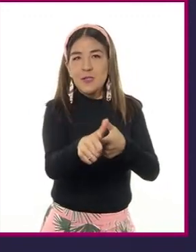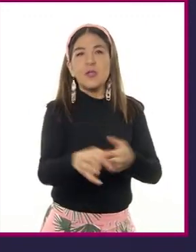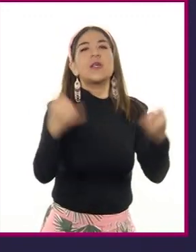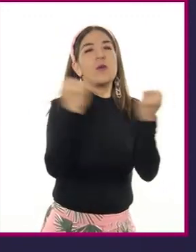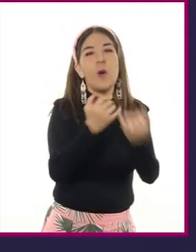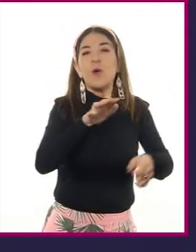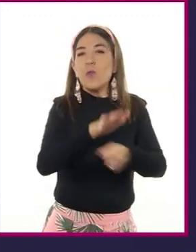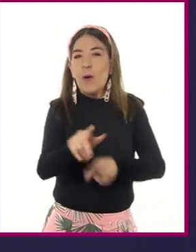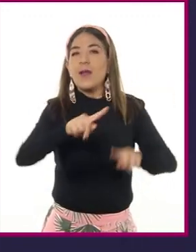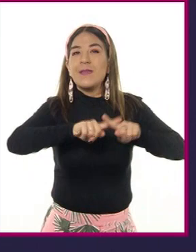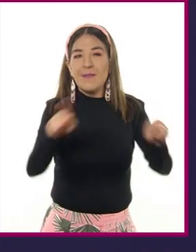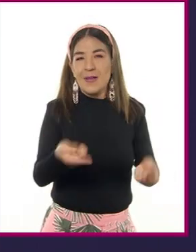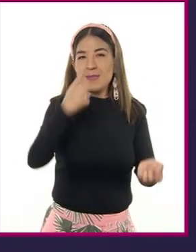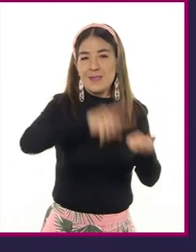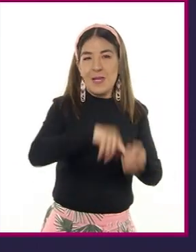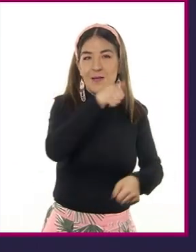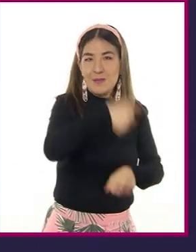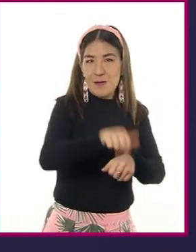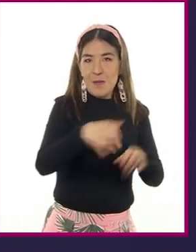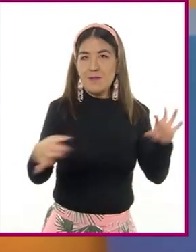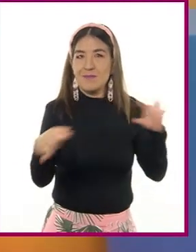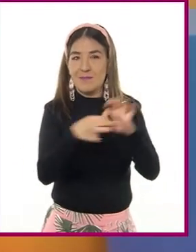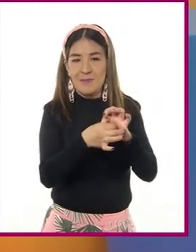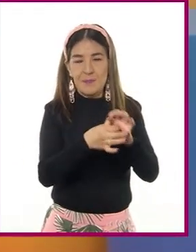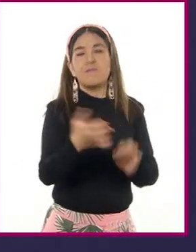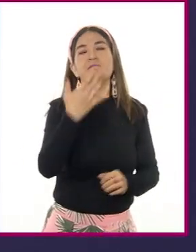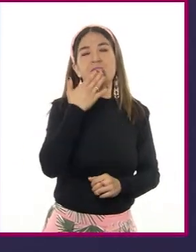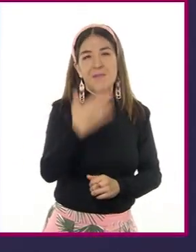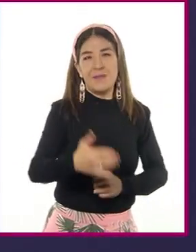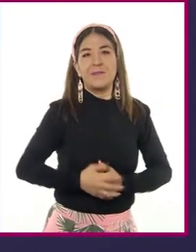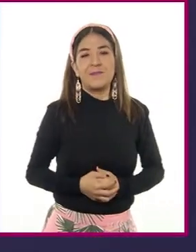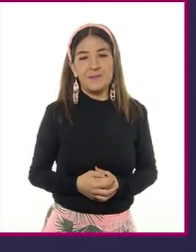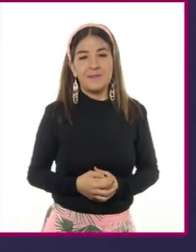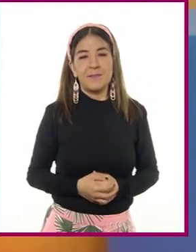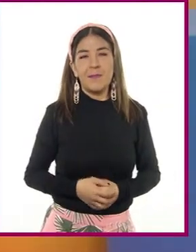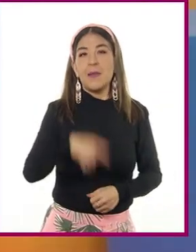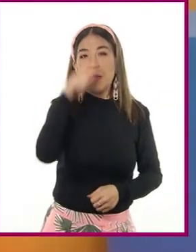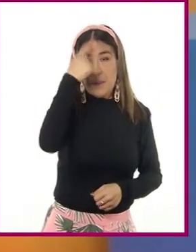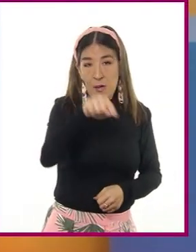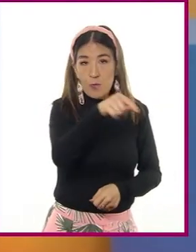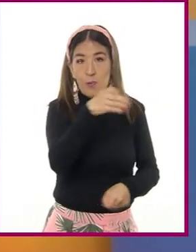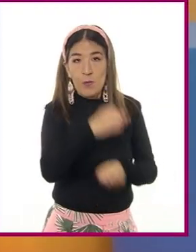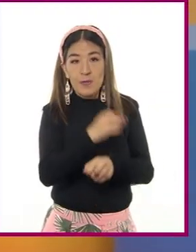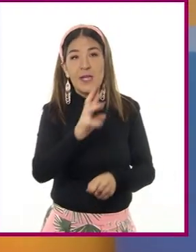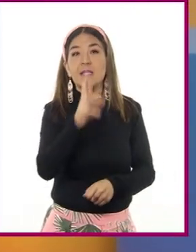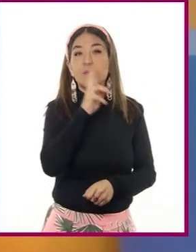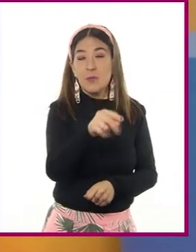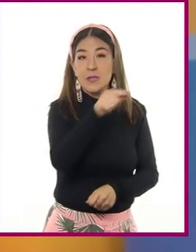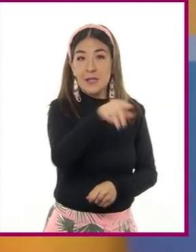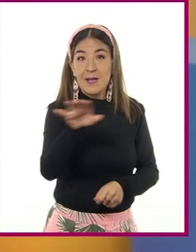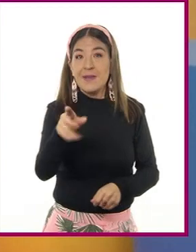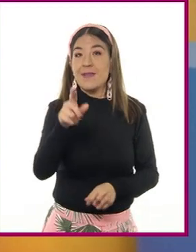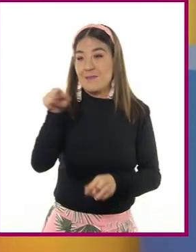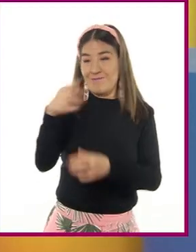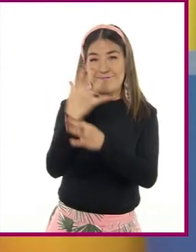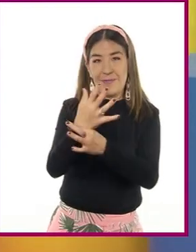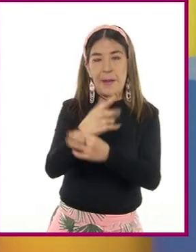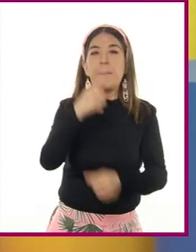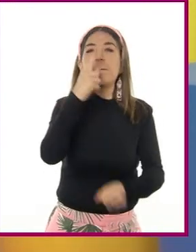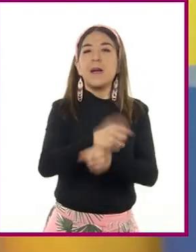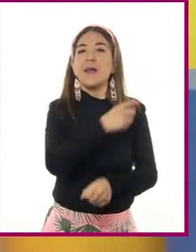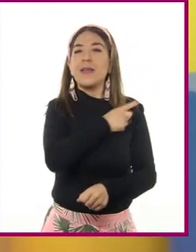la diferencia entre los números de la sucesión. Perfecto, Leslie. Para obtener los datos que mencionas, primero tengo